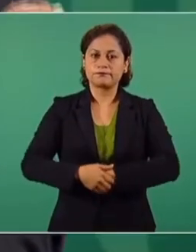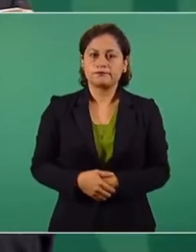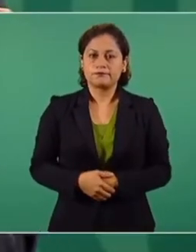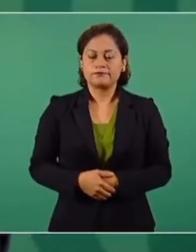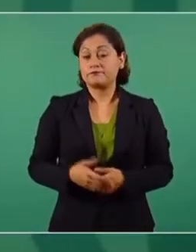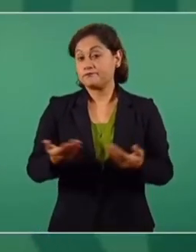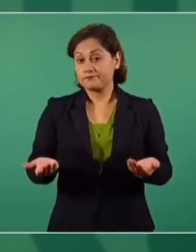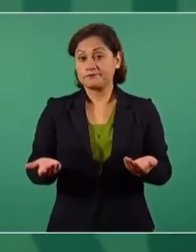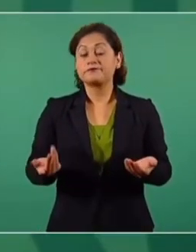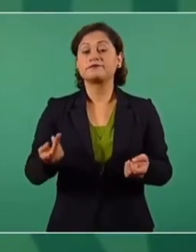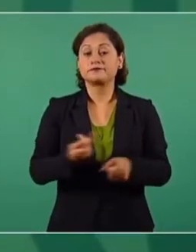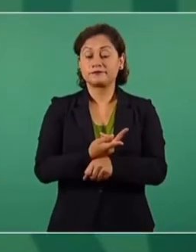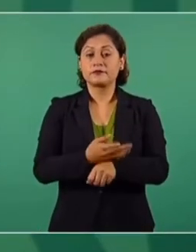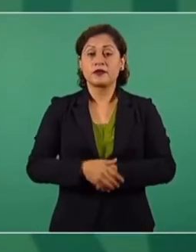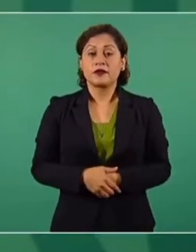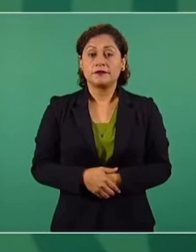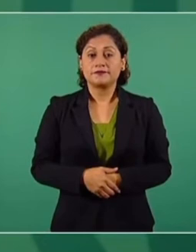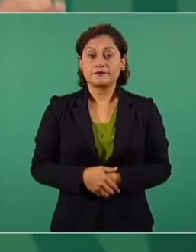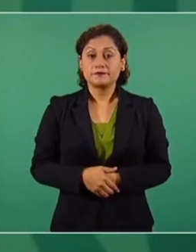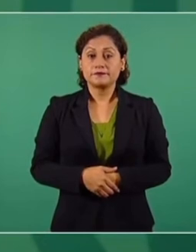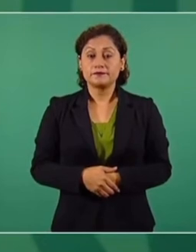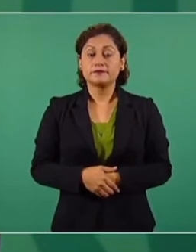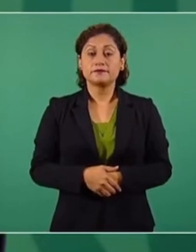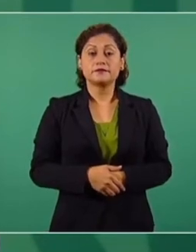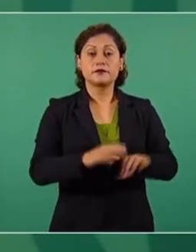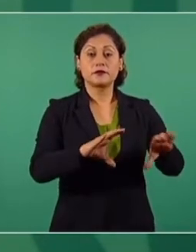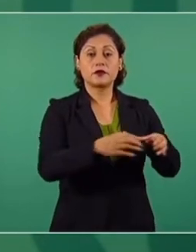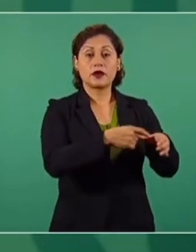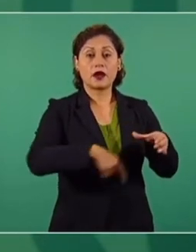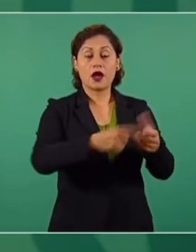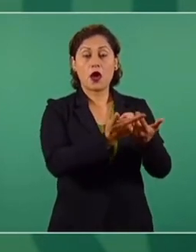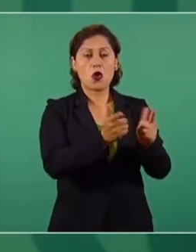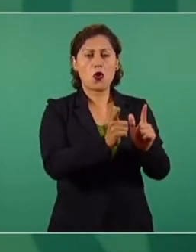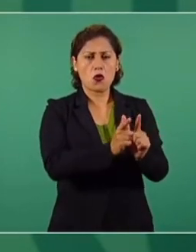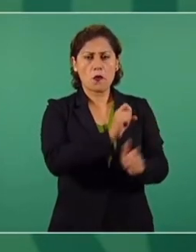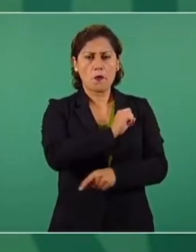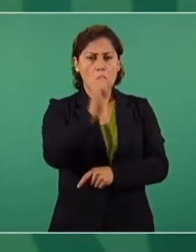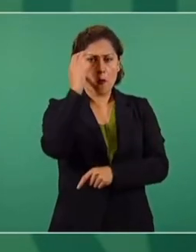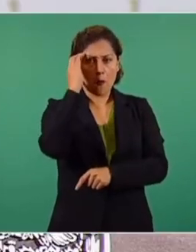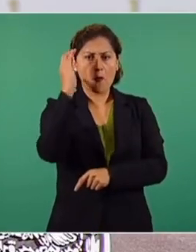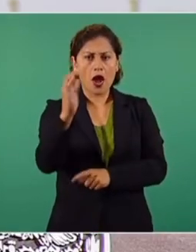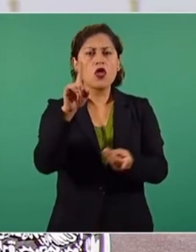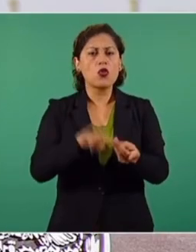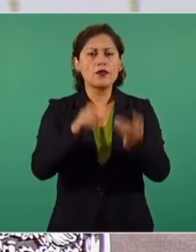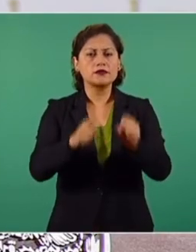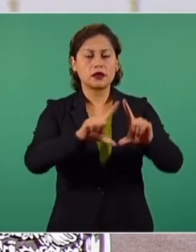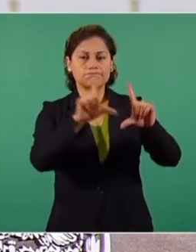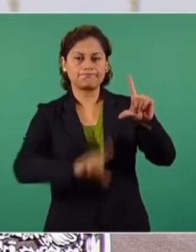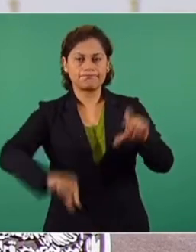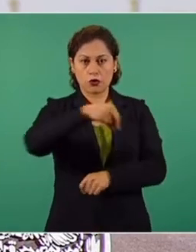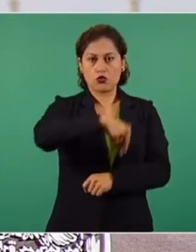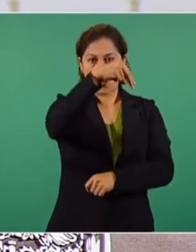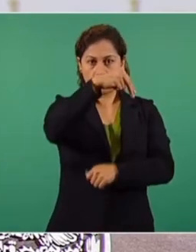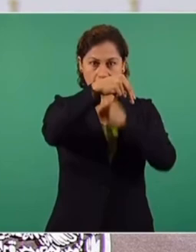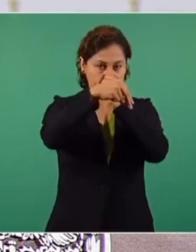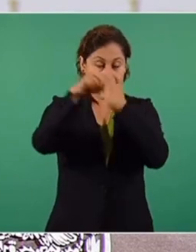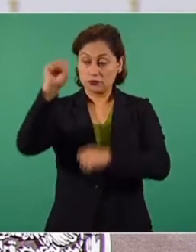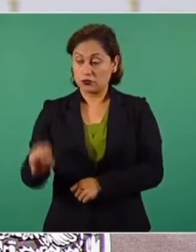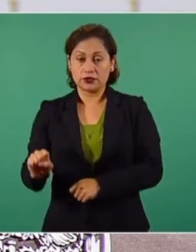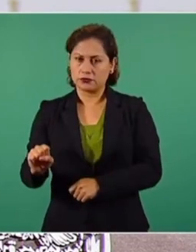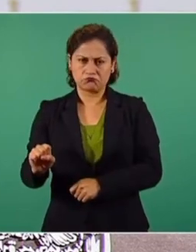Hay más presencia de el crimen organizado en el Bajío, en el norte del país, que en el